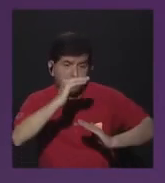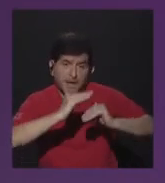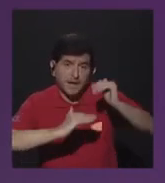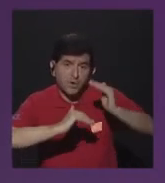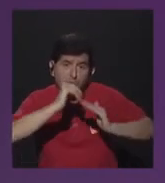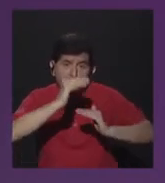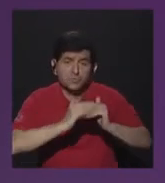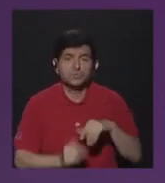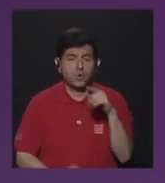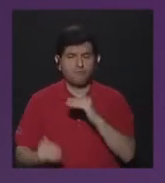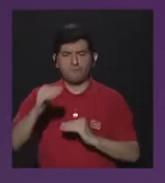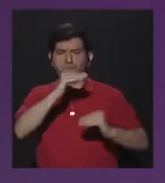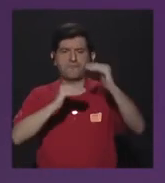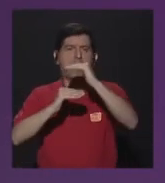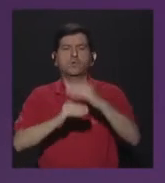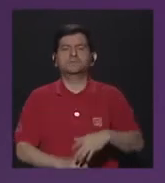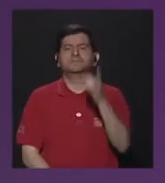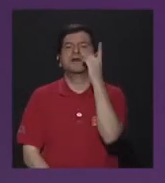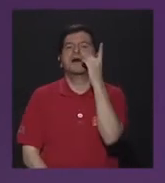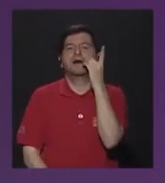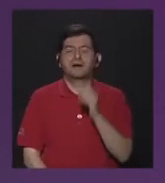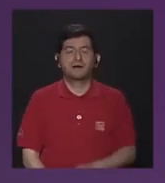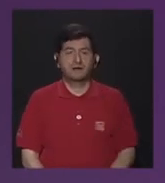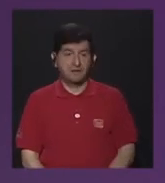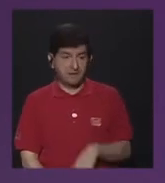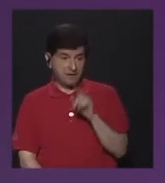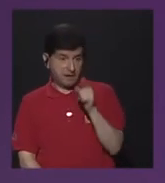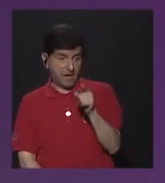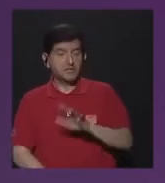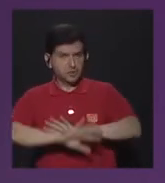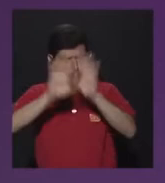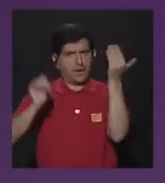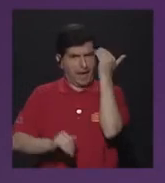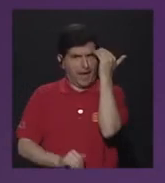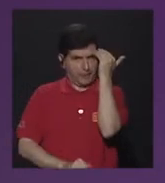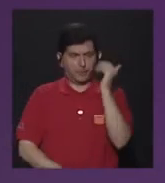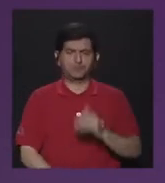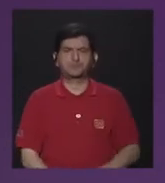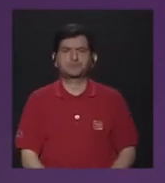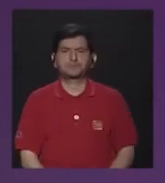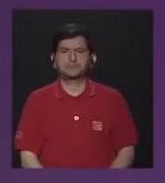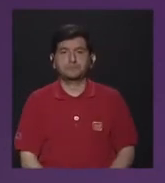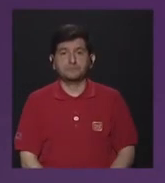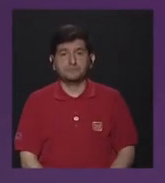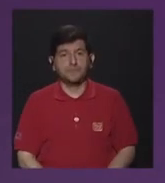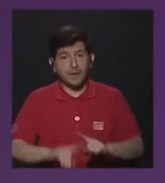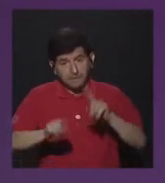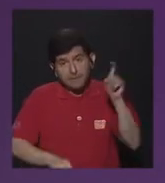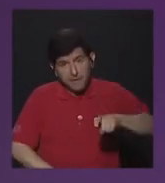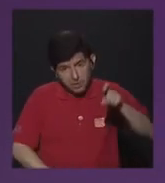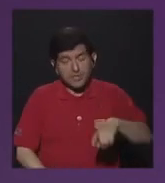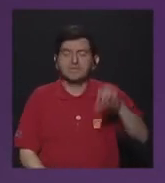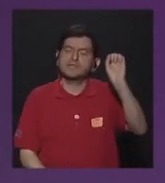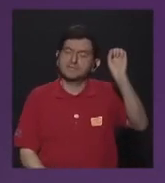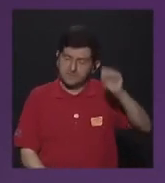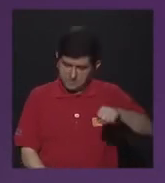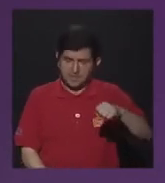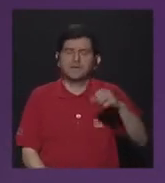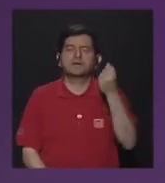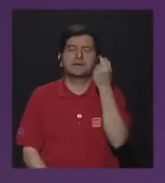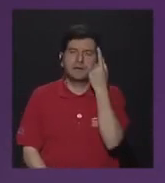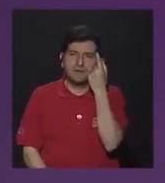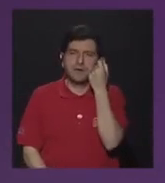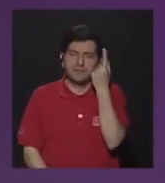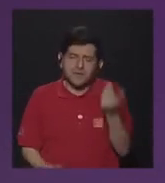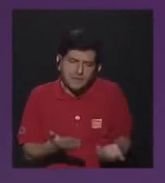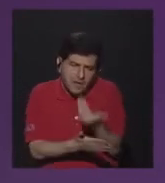de la facultad de odontología eso tiene que ser muy claro también necesaria es necesaria entendemos